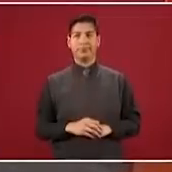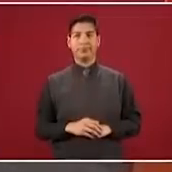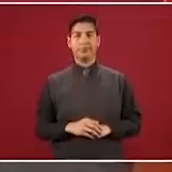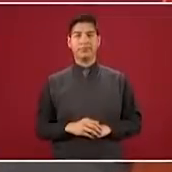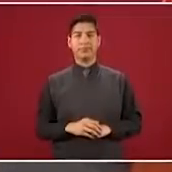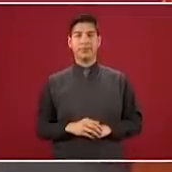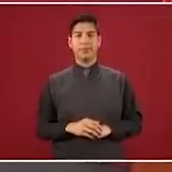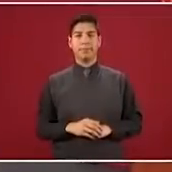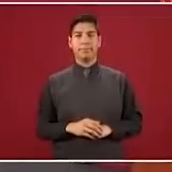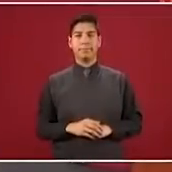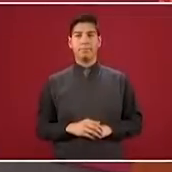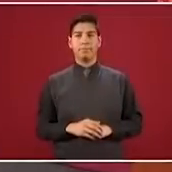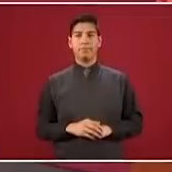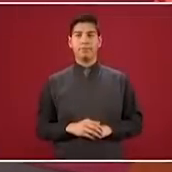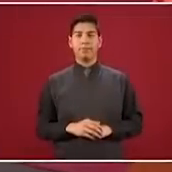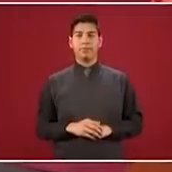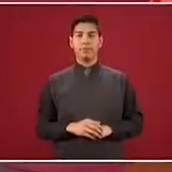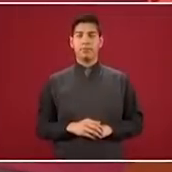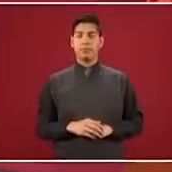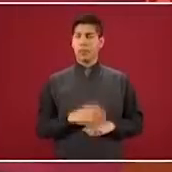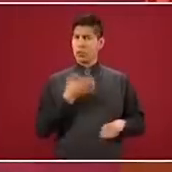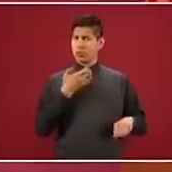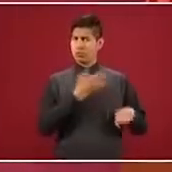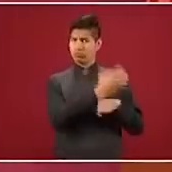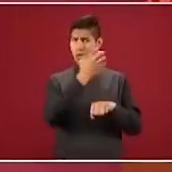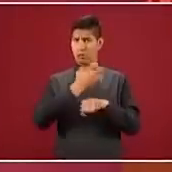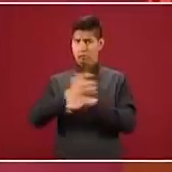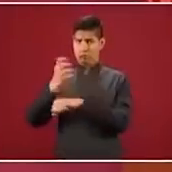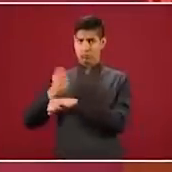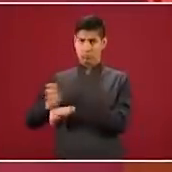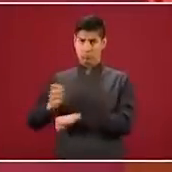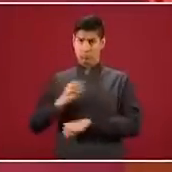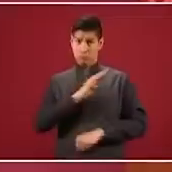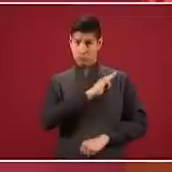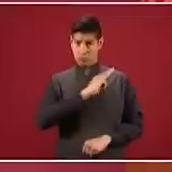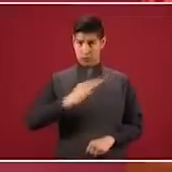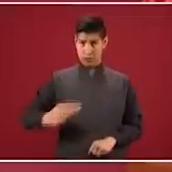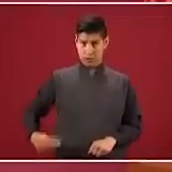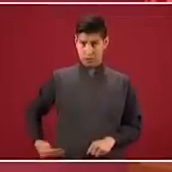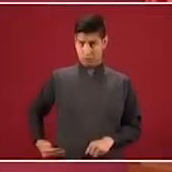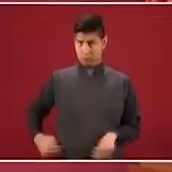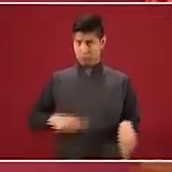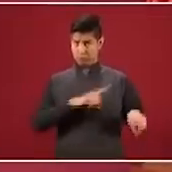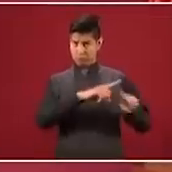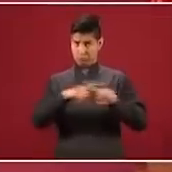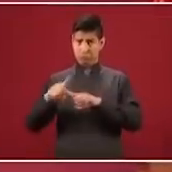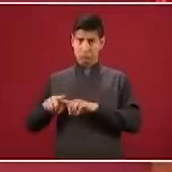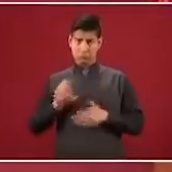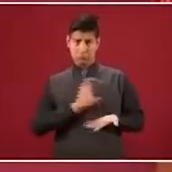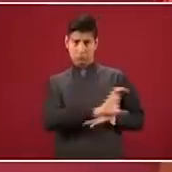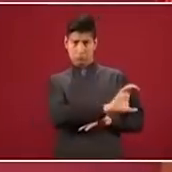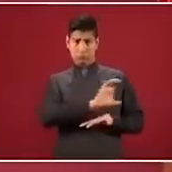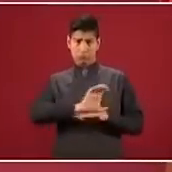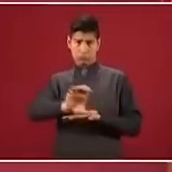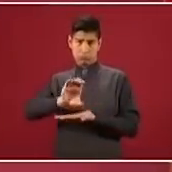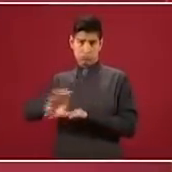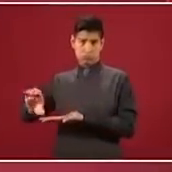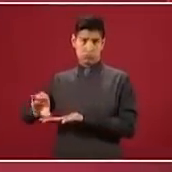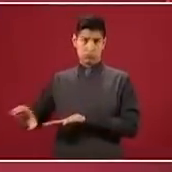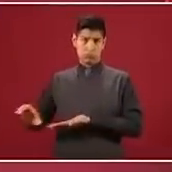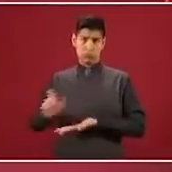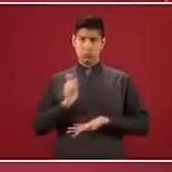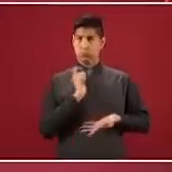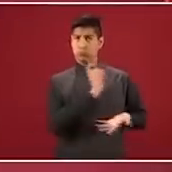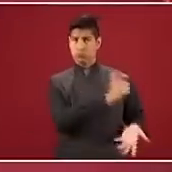Lo que a los estados y a los municipios les corresponde se entrega